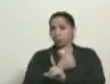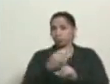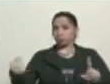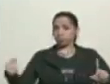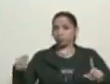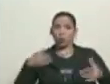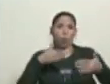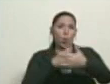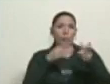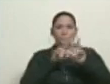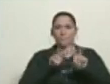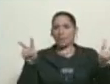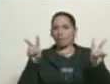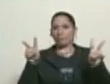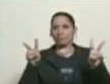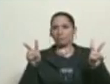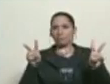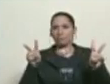contra la paz,